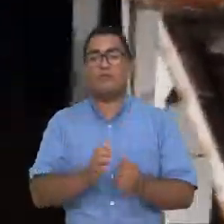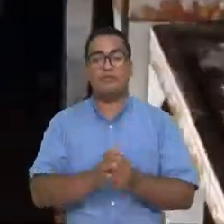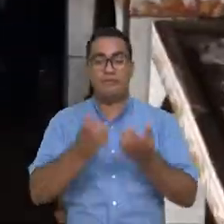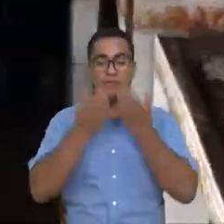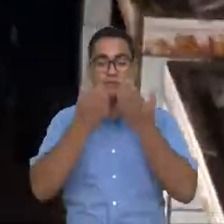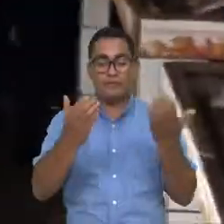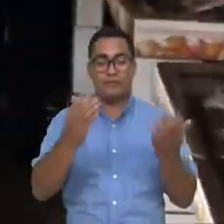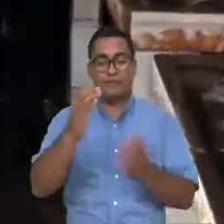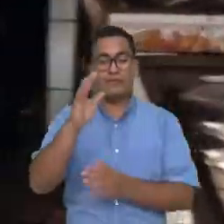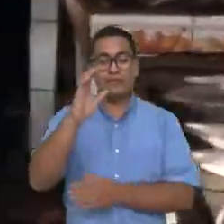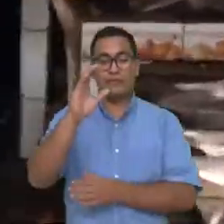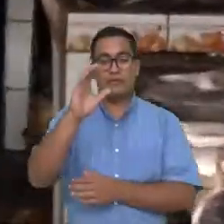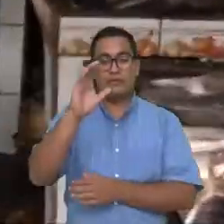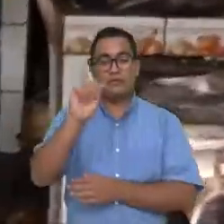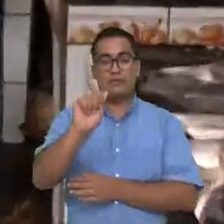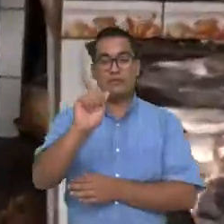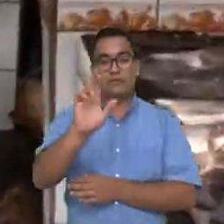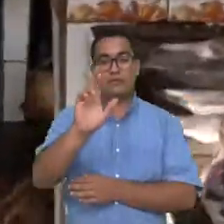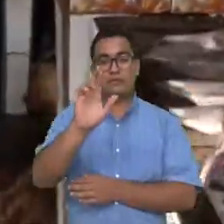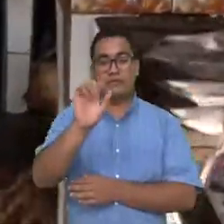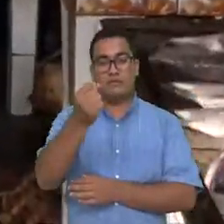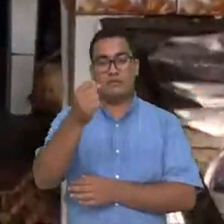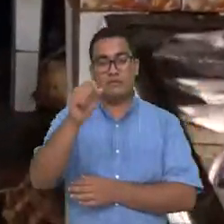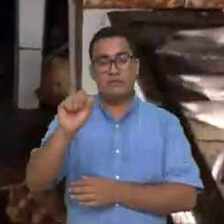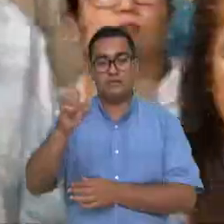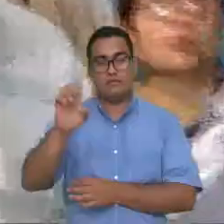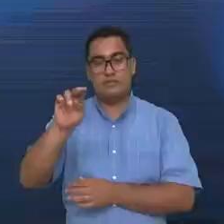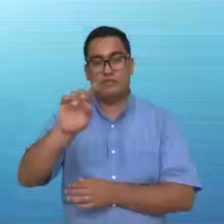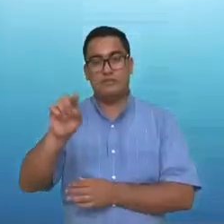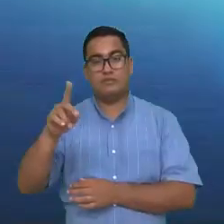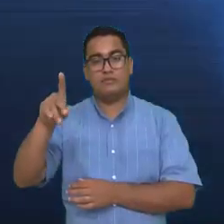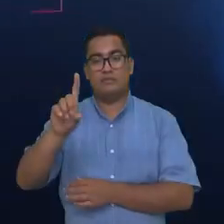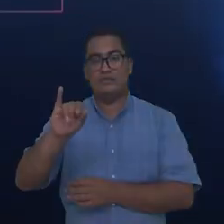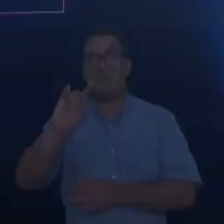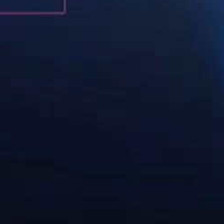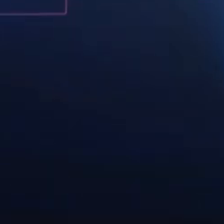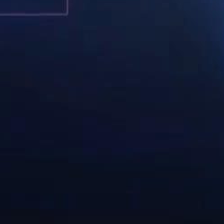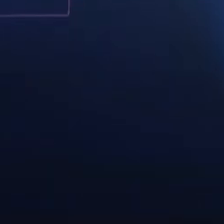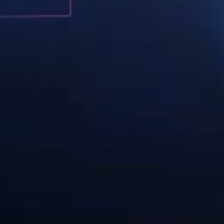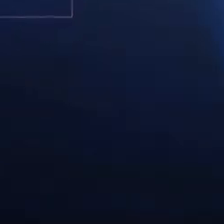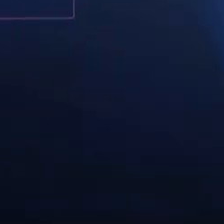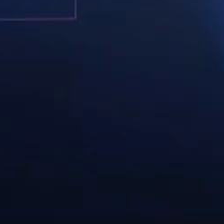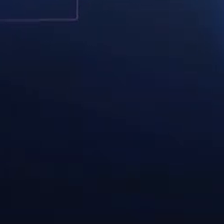con cámara de Alex Girón Zúñiga, Carla Sáenz Padilla.